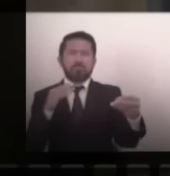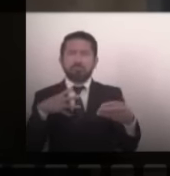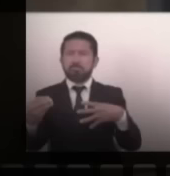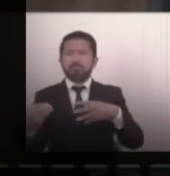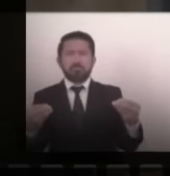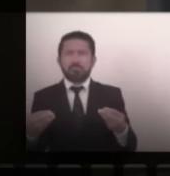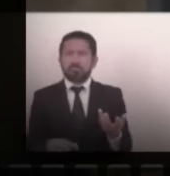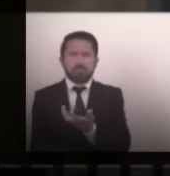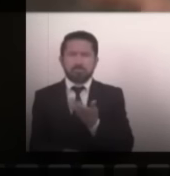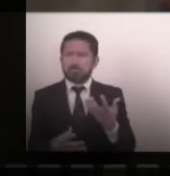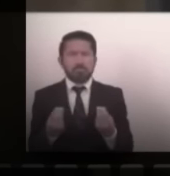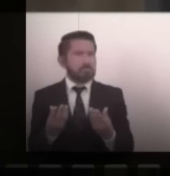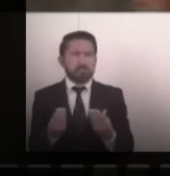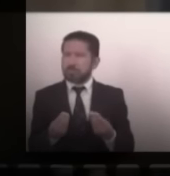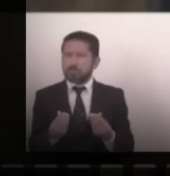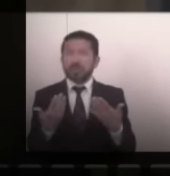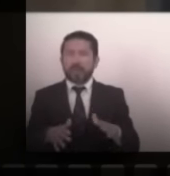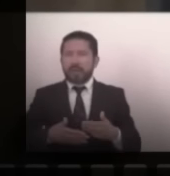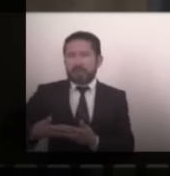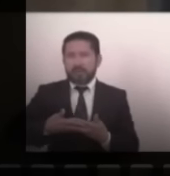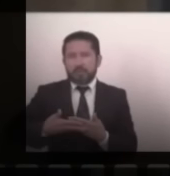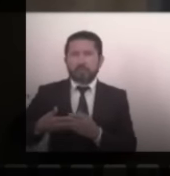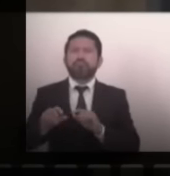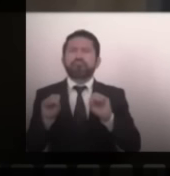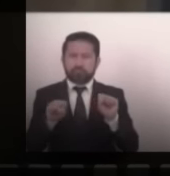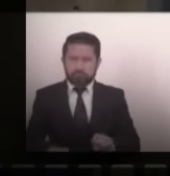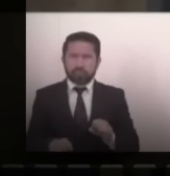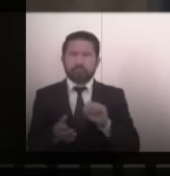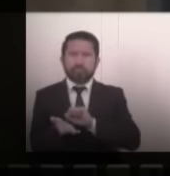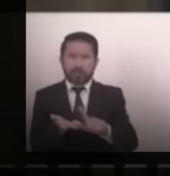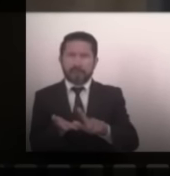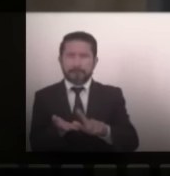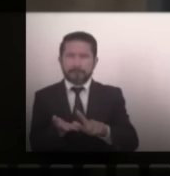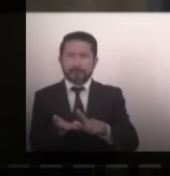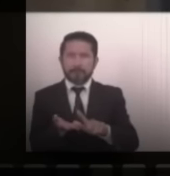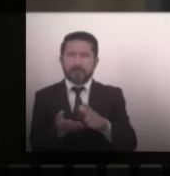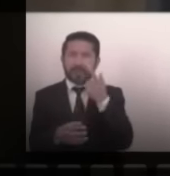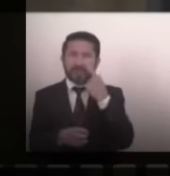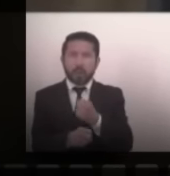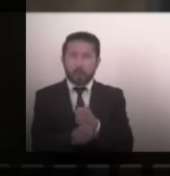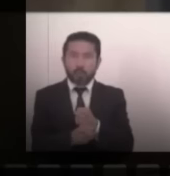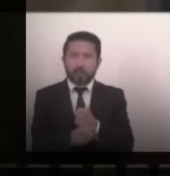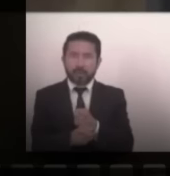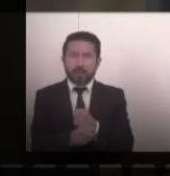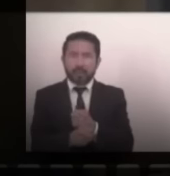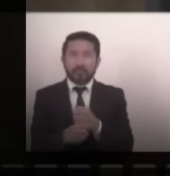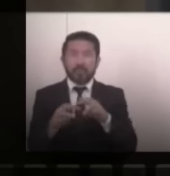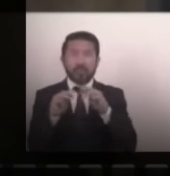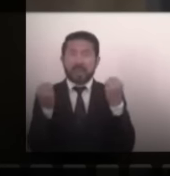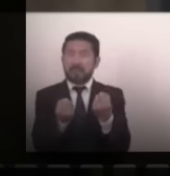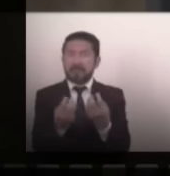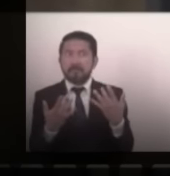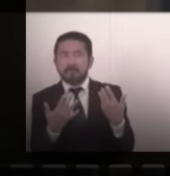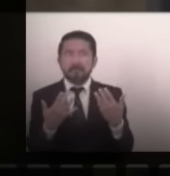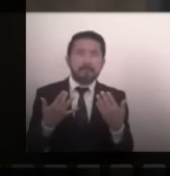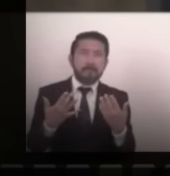casa porque ya sus hijos pueden ir a las escuelas de manera segura porque no lo van a estar esperando los